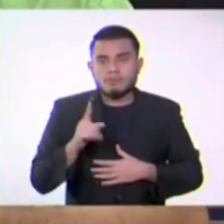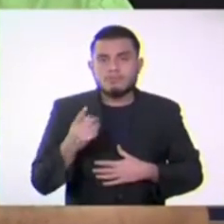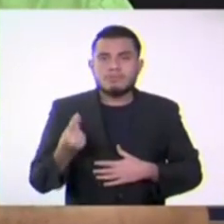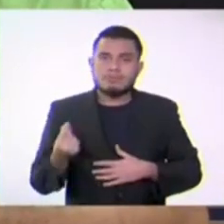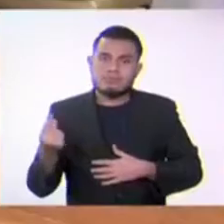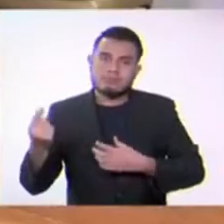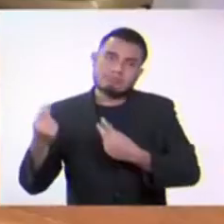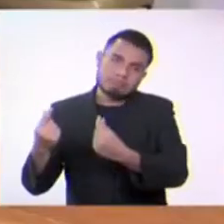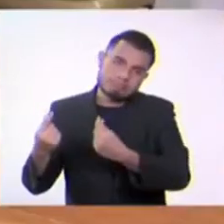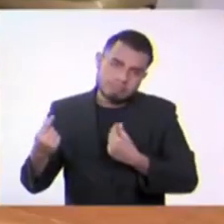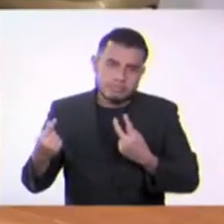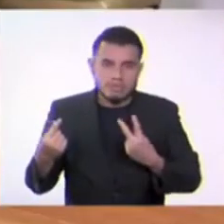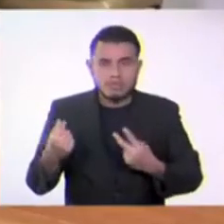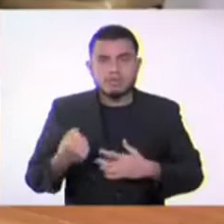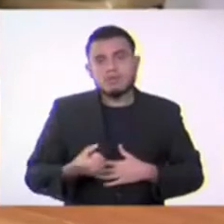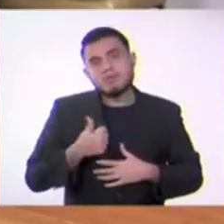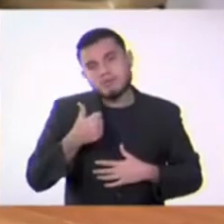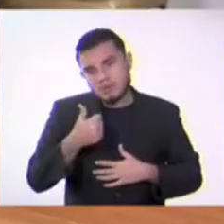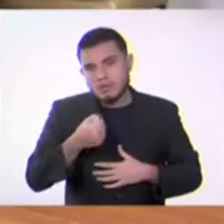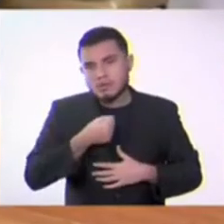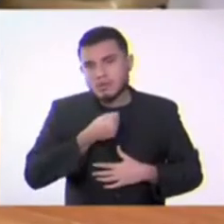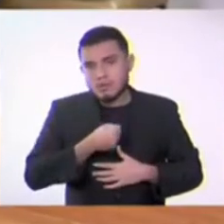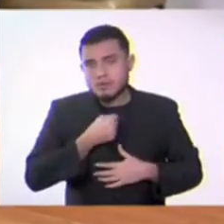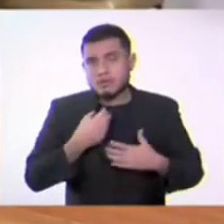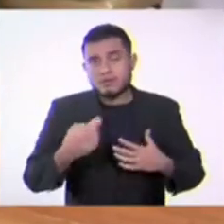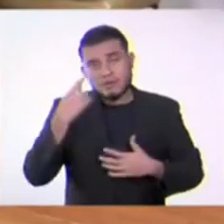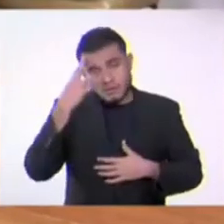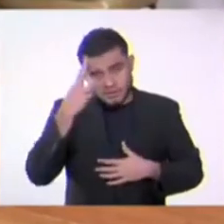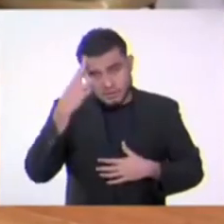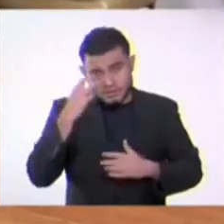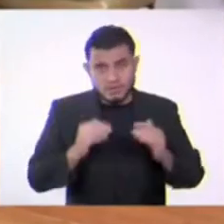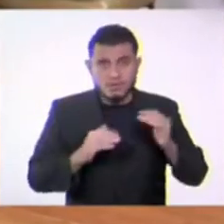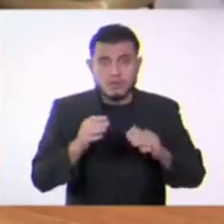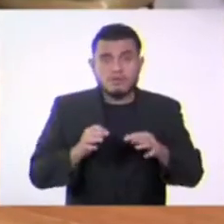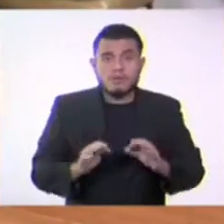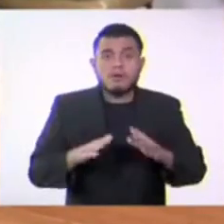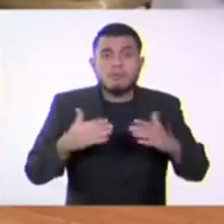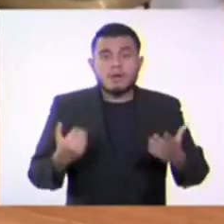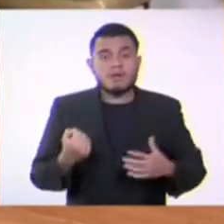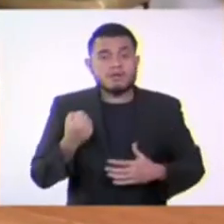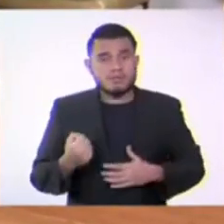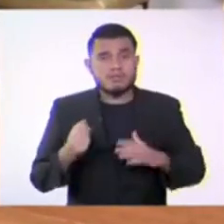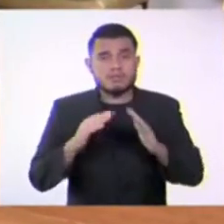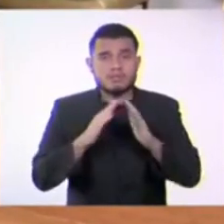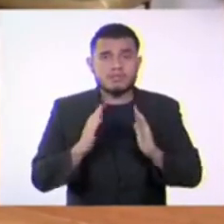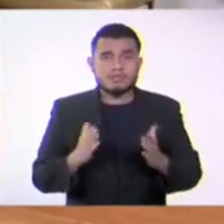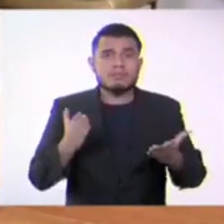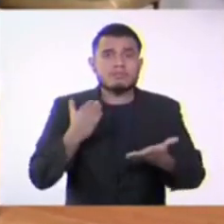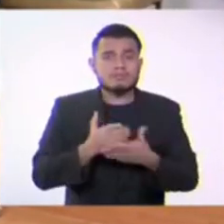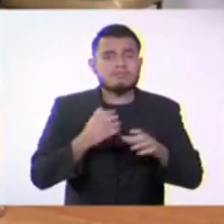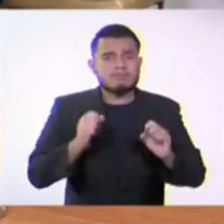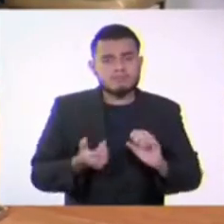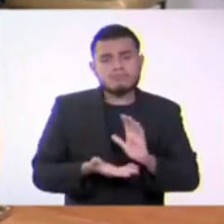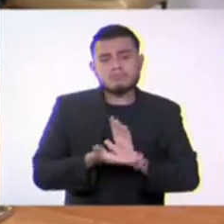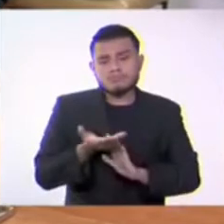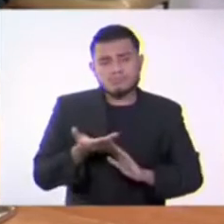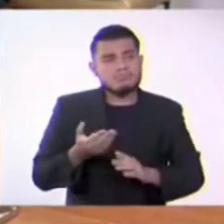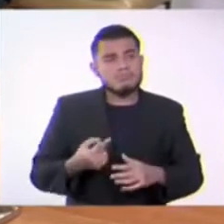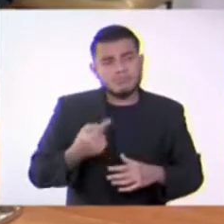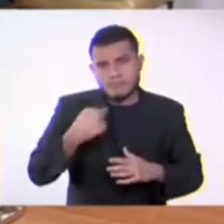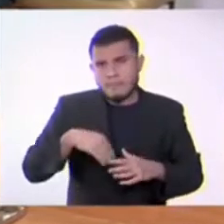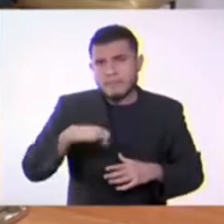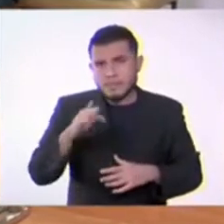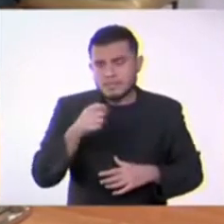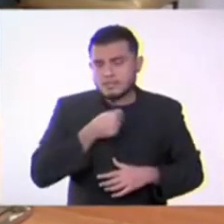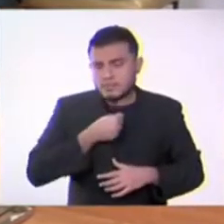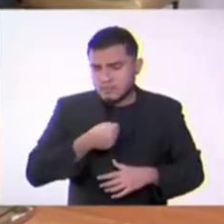Bueno, interesante la información que nos han brindado y las reflexiones también para que los estudiantes en casa puedan llegar a desarrollarla y a buscar mayor información también de